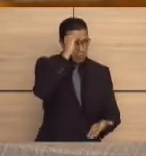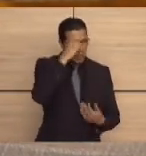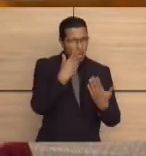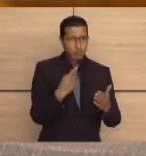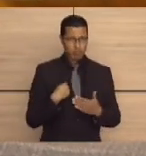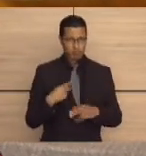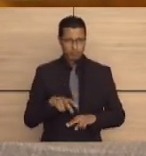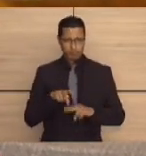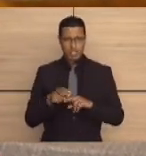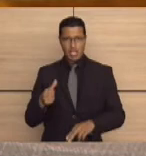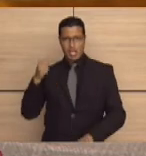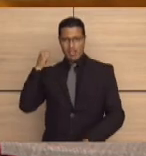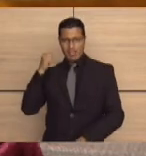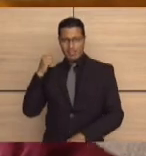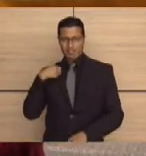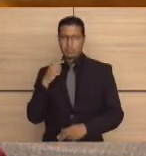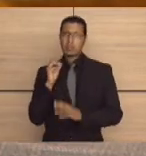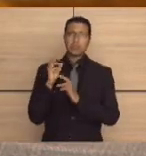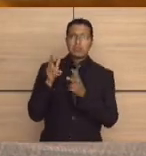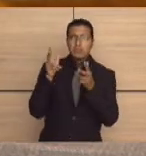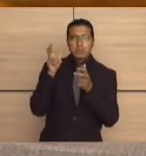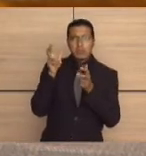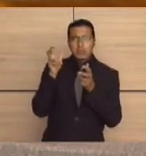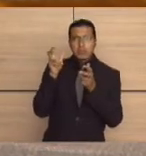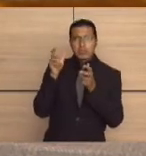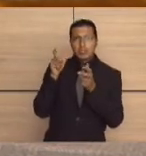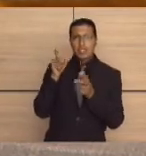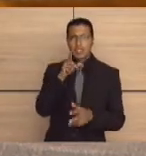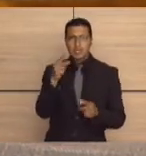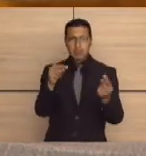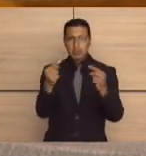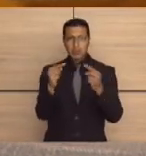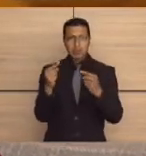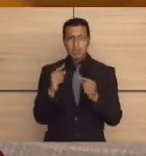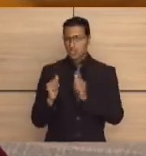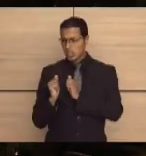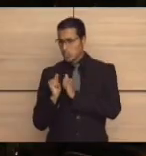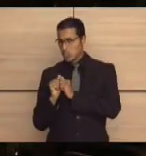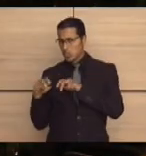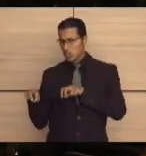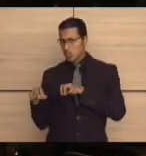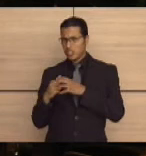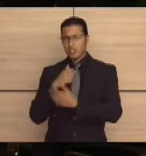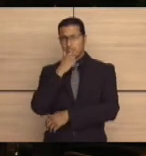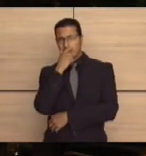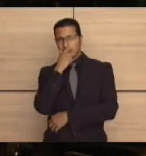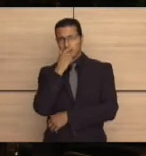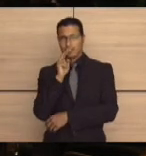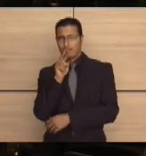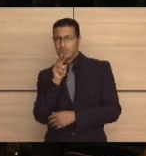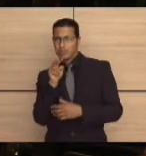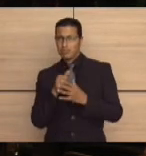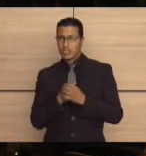allá atrás escuchando los conversatorios y mi compañera de fila, de silla, me daba algunas